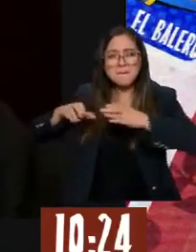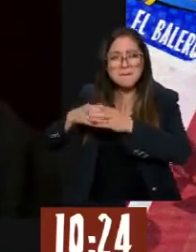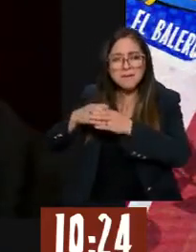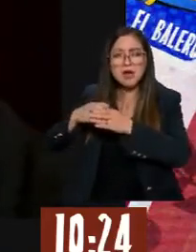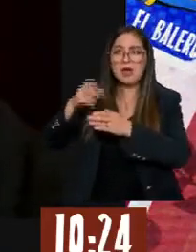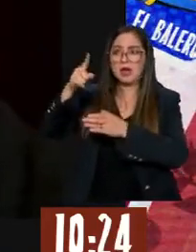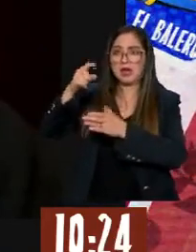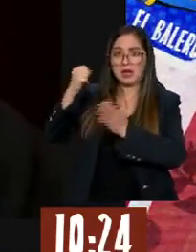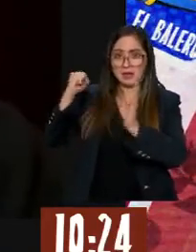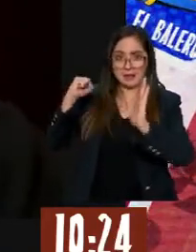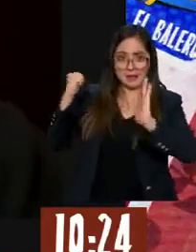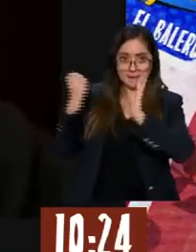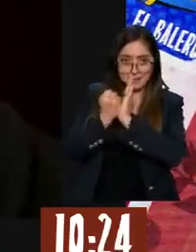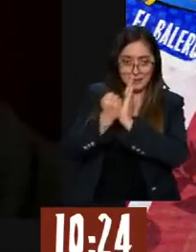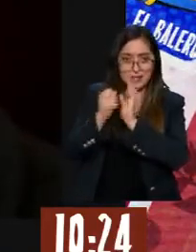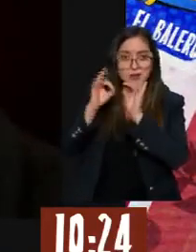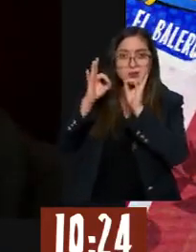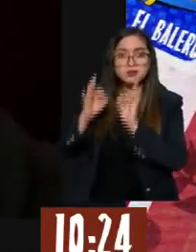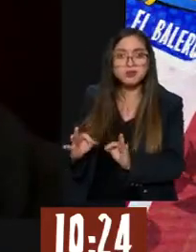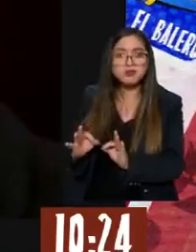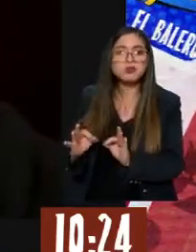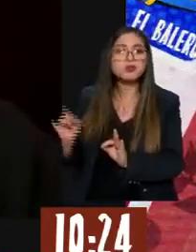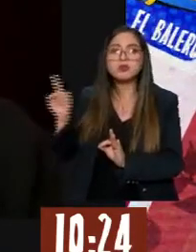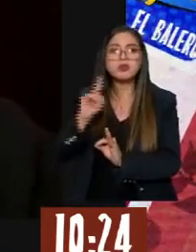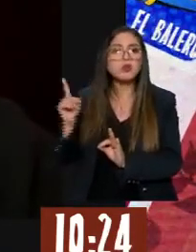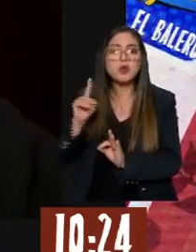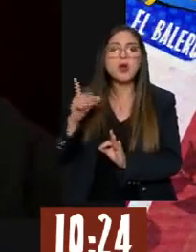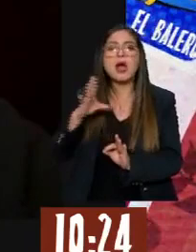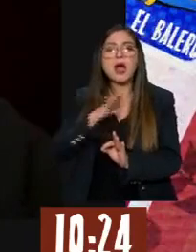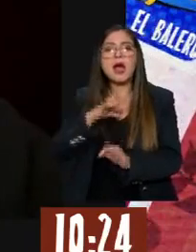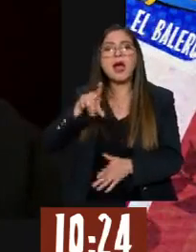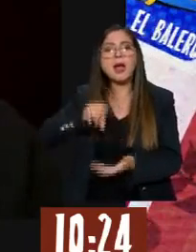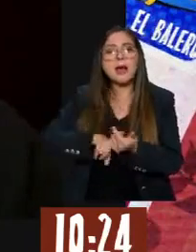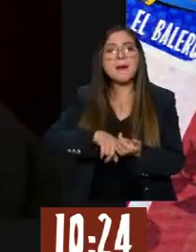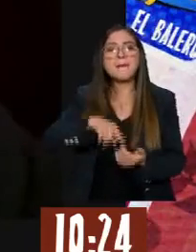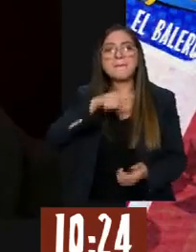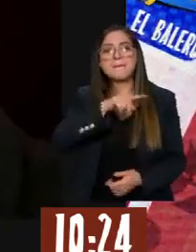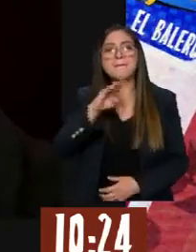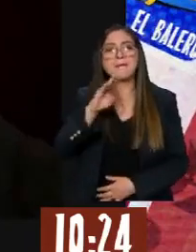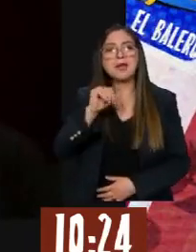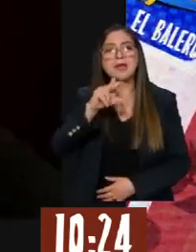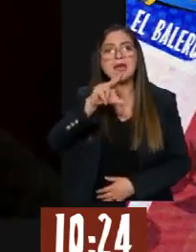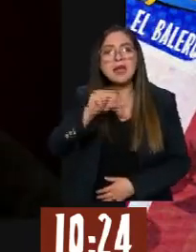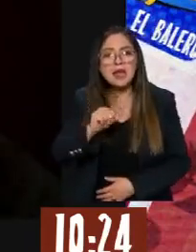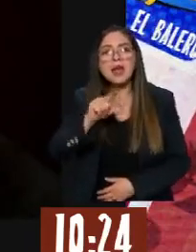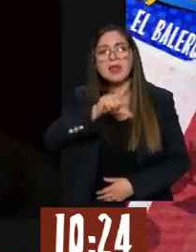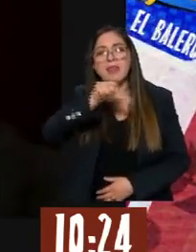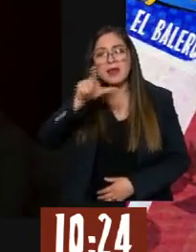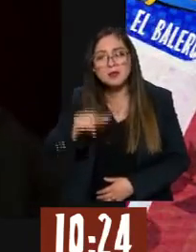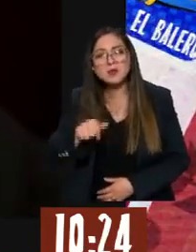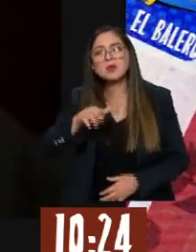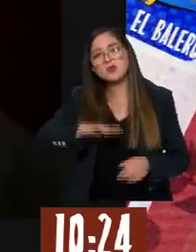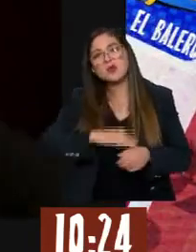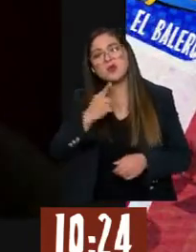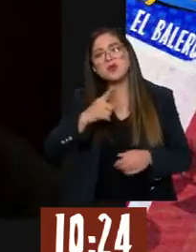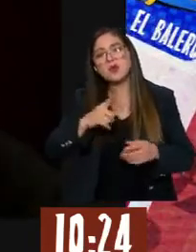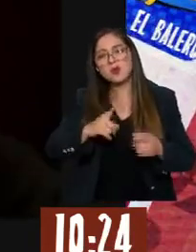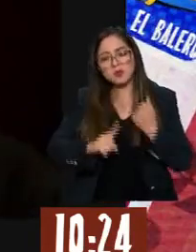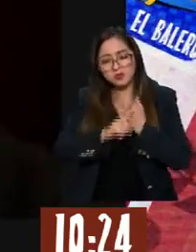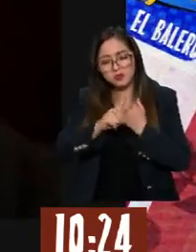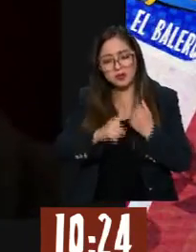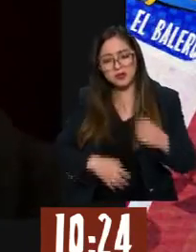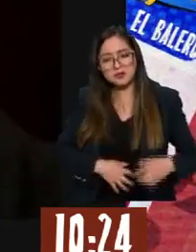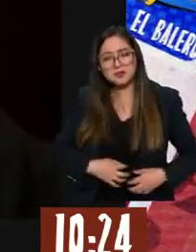no está estandarizada y viene con alta carga microbiana. También por eso tienen menos vida de anaquel. Ande usted. Entonces,